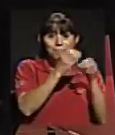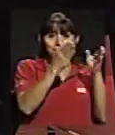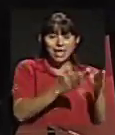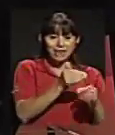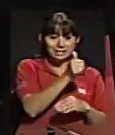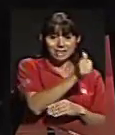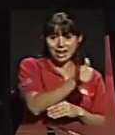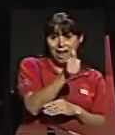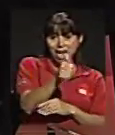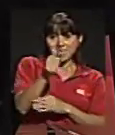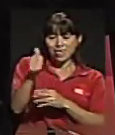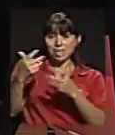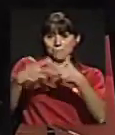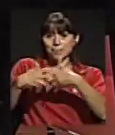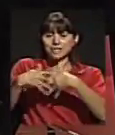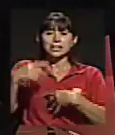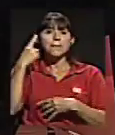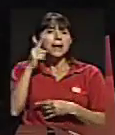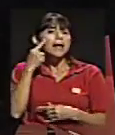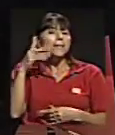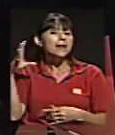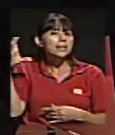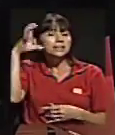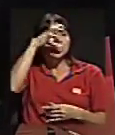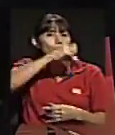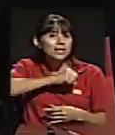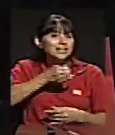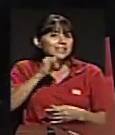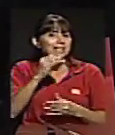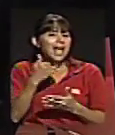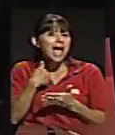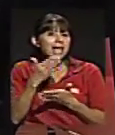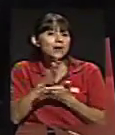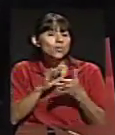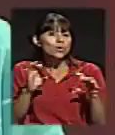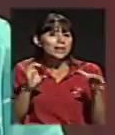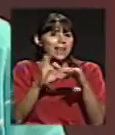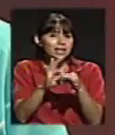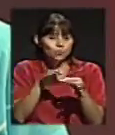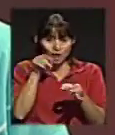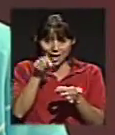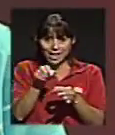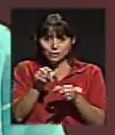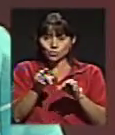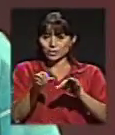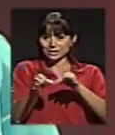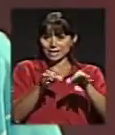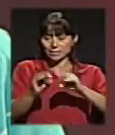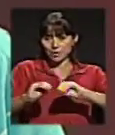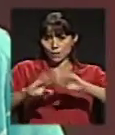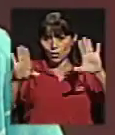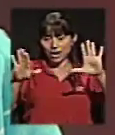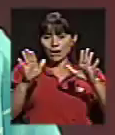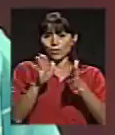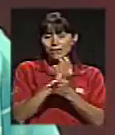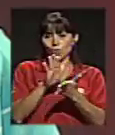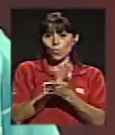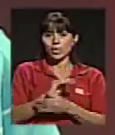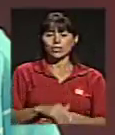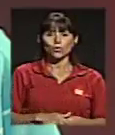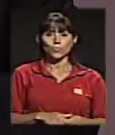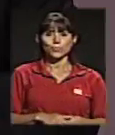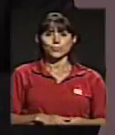está puesto concretamente en el documento, en una de las cláusulas. Entonces, ahora,